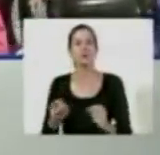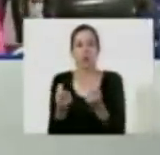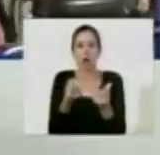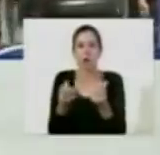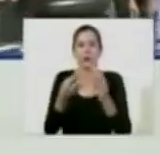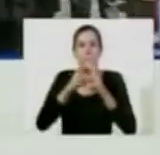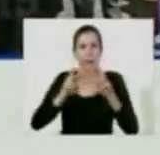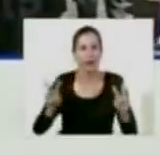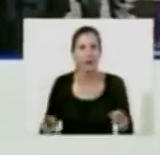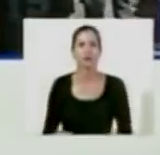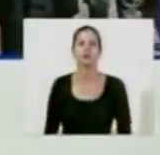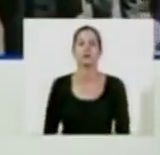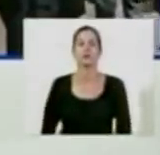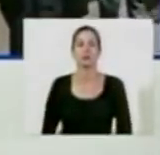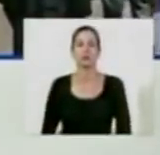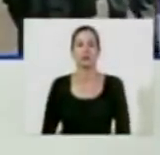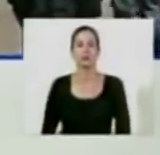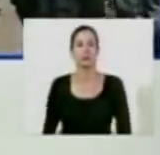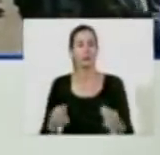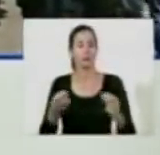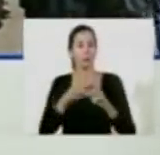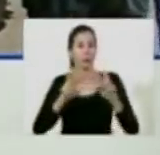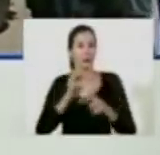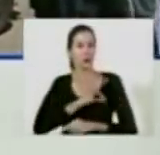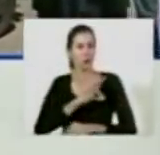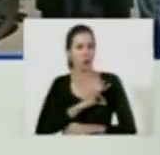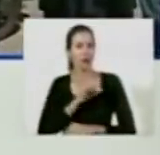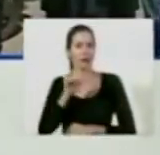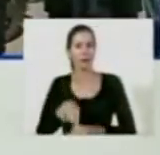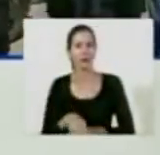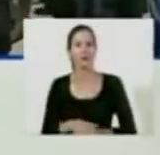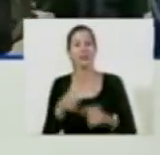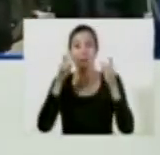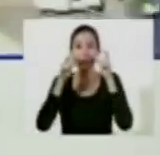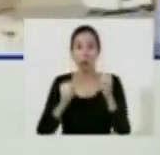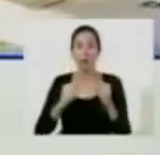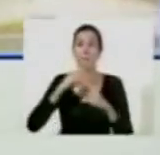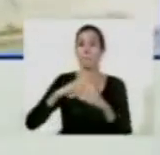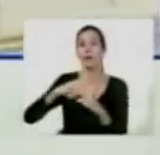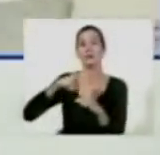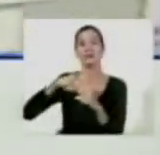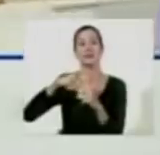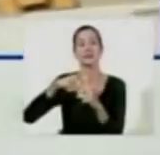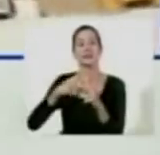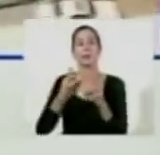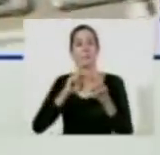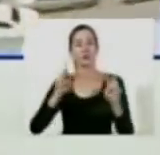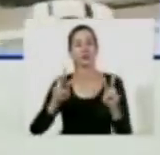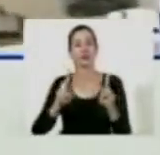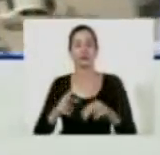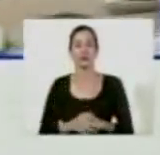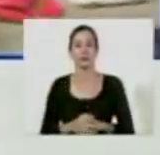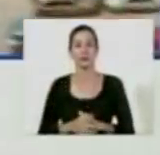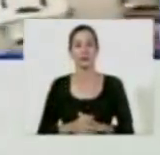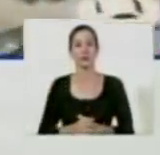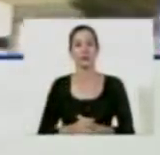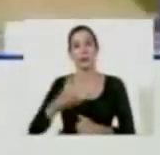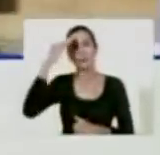social, consolidar la paz con seguridad y consolidar la paz